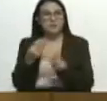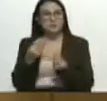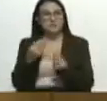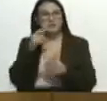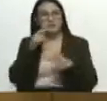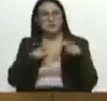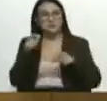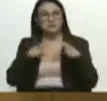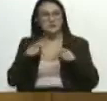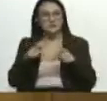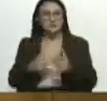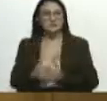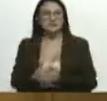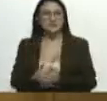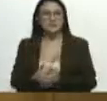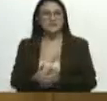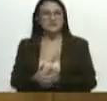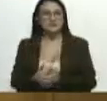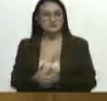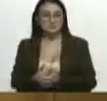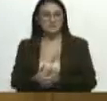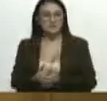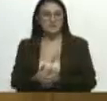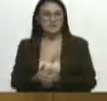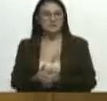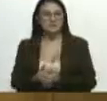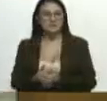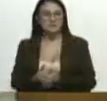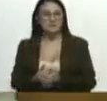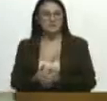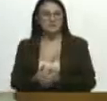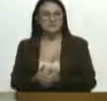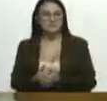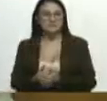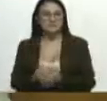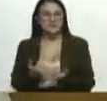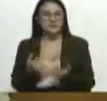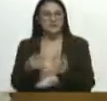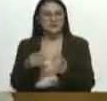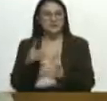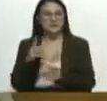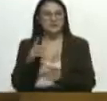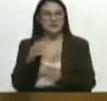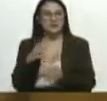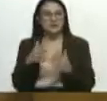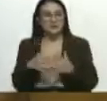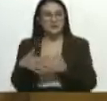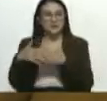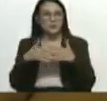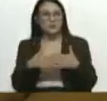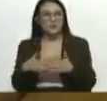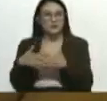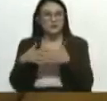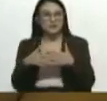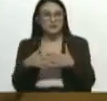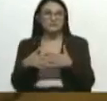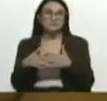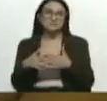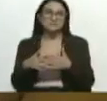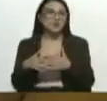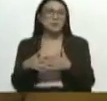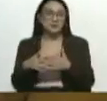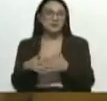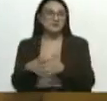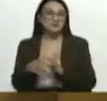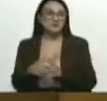personas, pidamos audiencia en los consulados de Estados Unidos y la entreguemos allí. Me parece que eso sería un